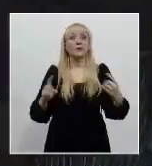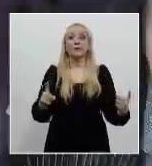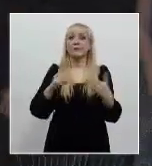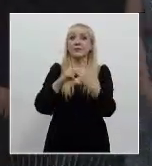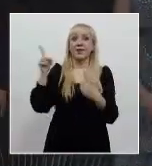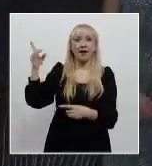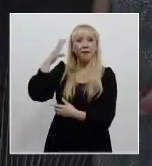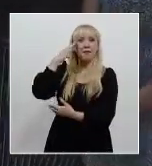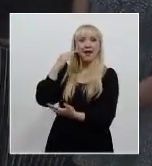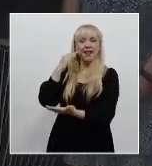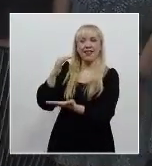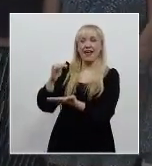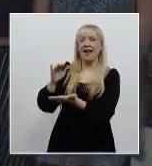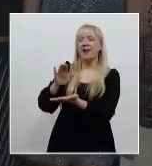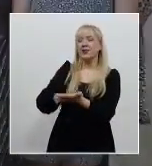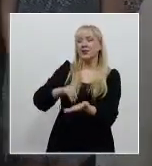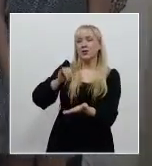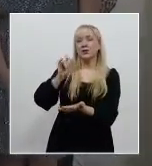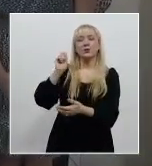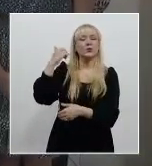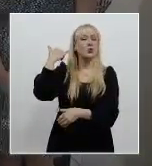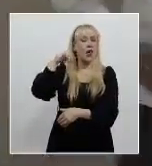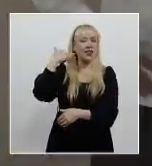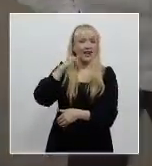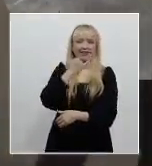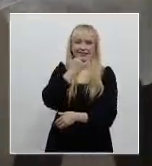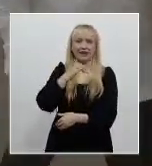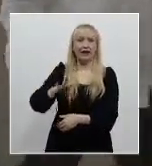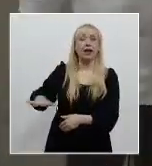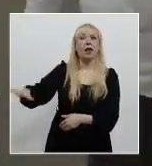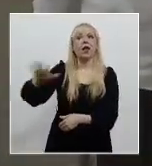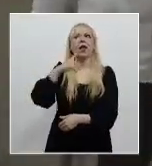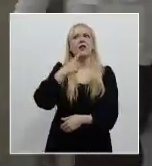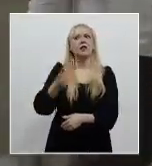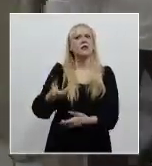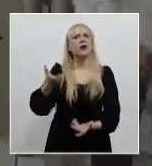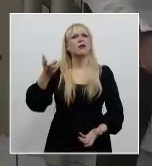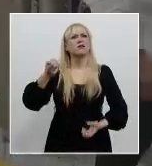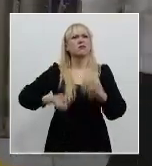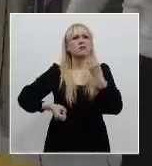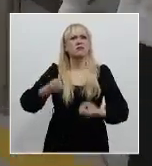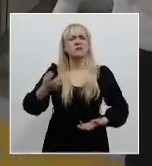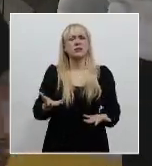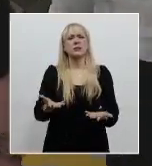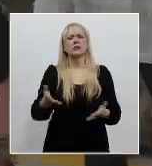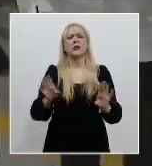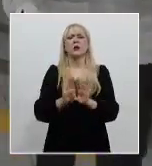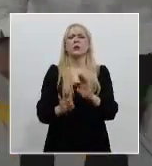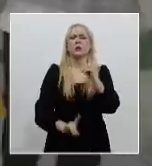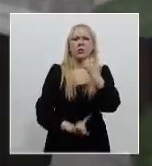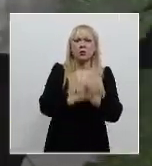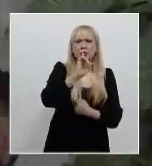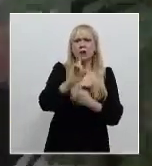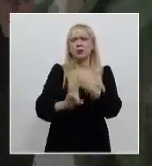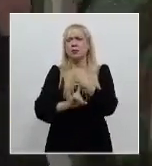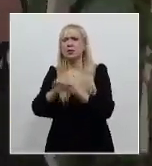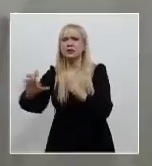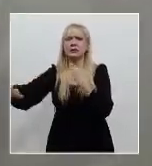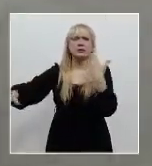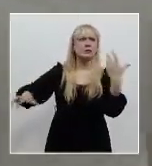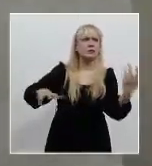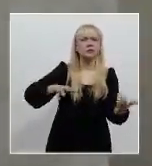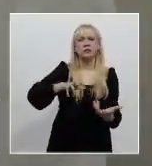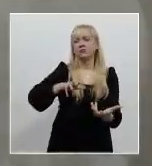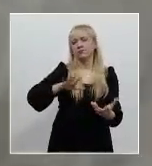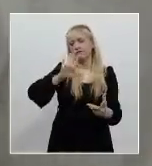Mérida, Yucatán, advirtió que los poderes judiciales enfrentan el desafío de garantizar que los conflictos sociales se resuelvan